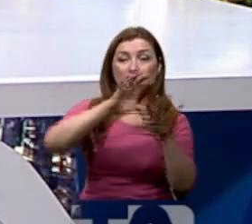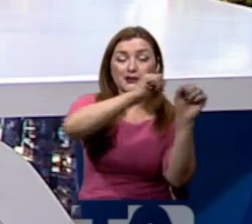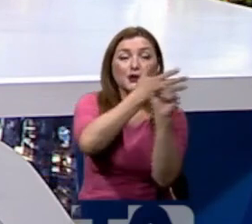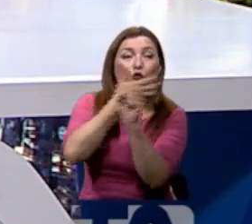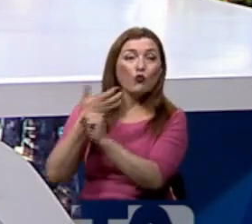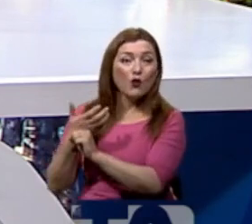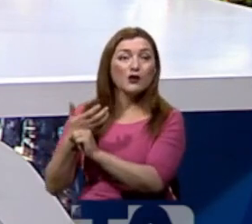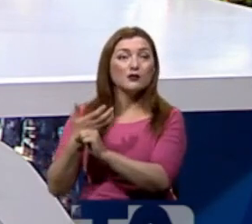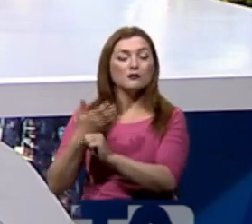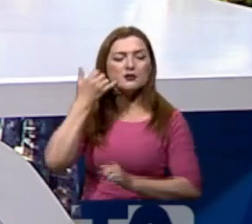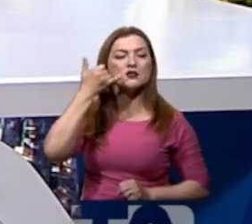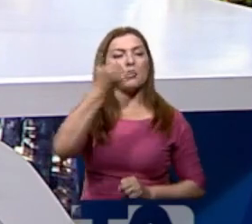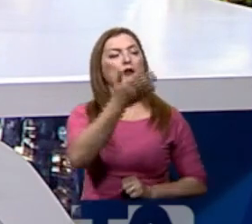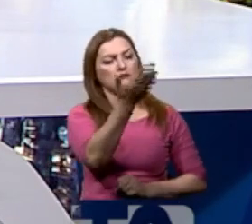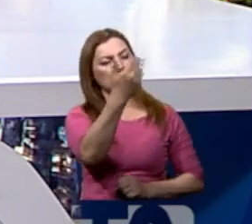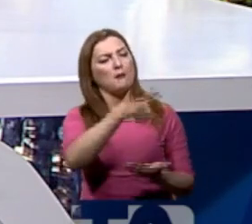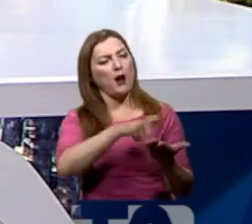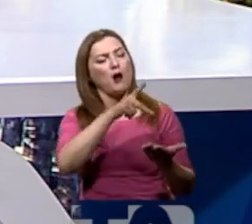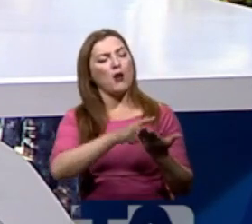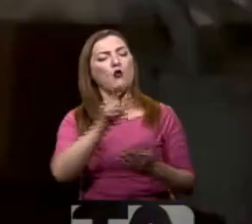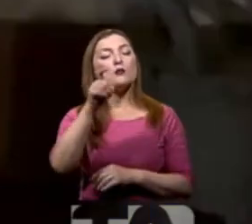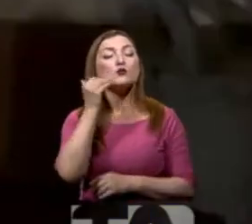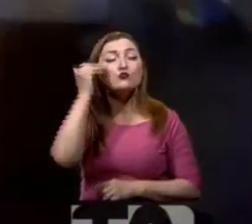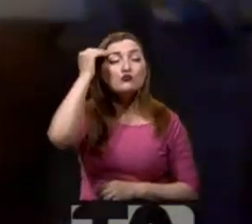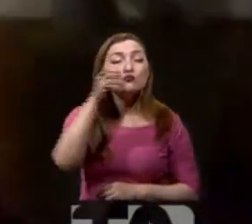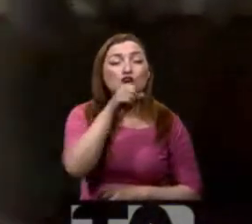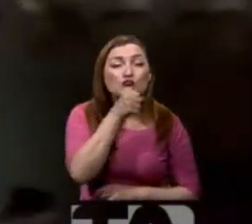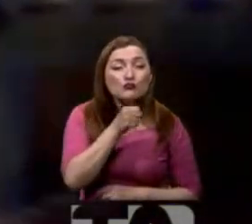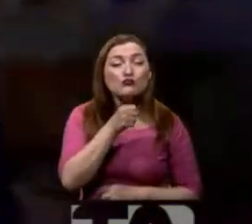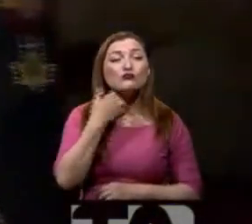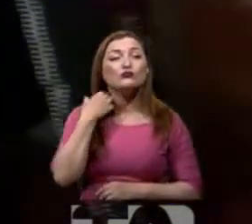y extorsionar a un ciudadano de la tercera edad.